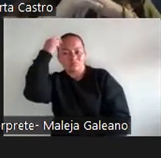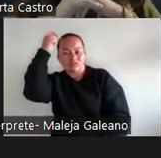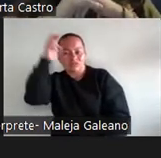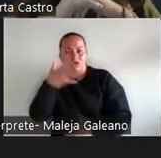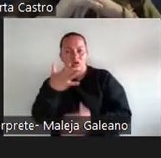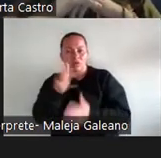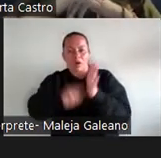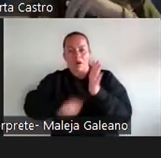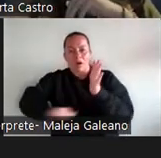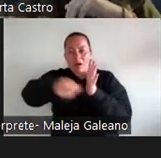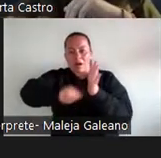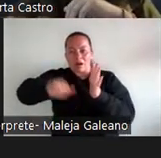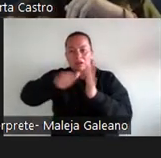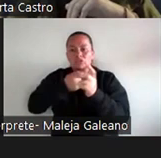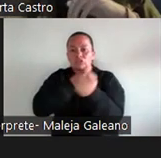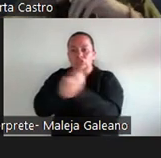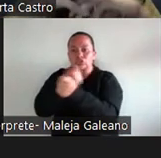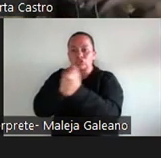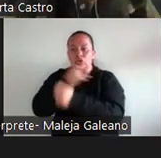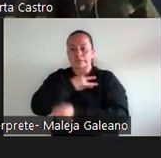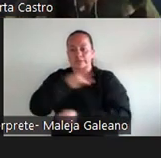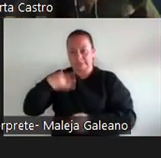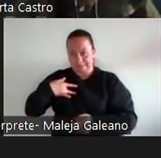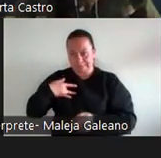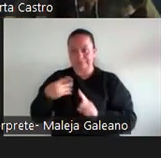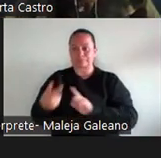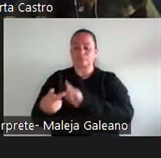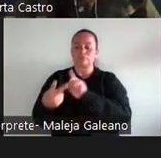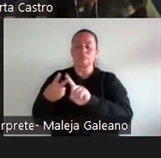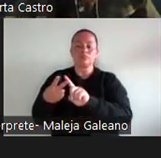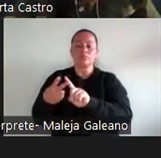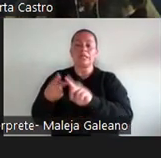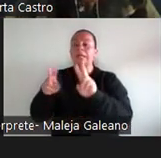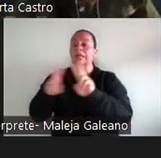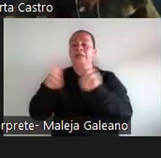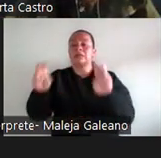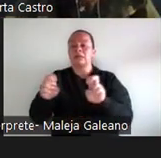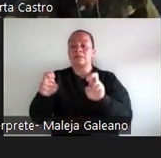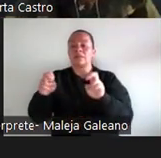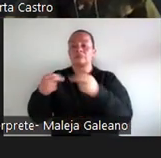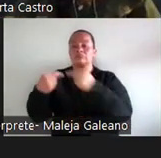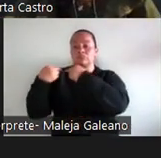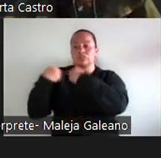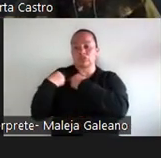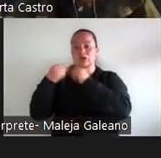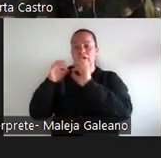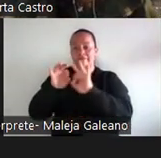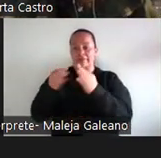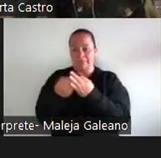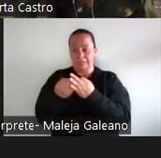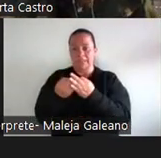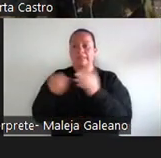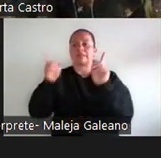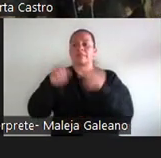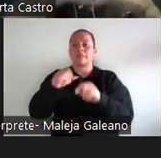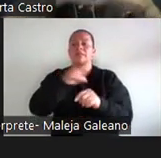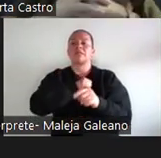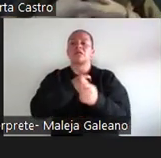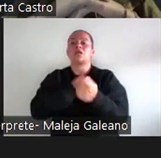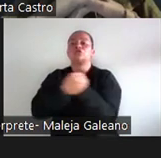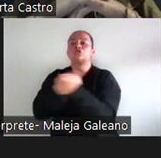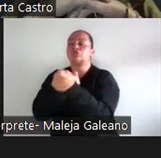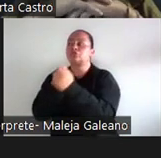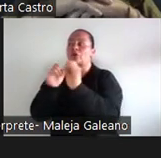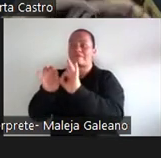tamb cercano a la salud como un tema encargado por familiares lo pone también hasta personas cercanas